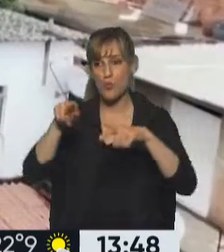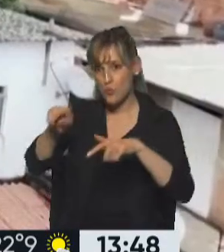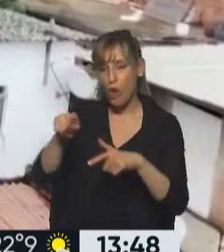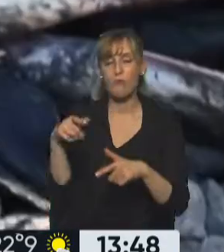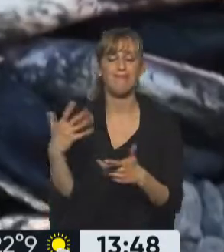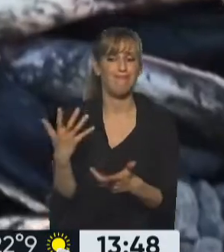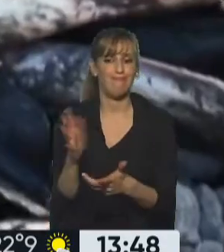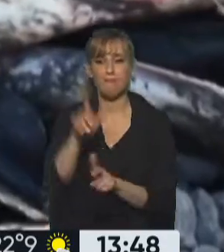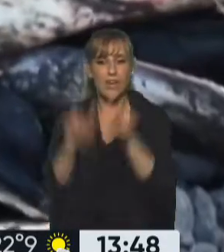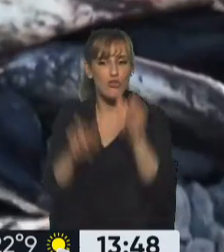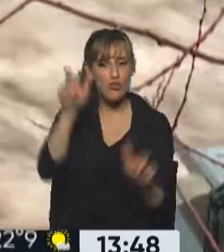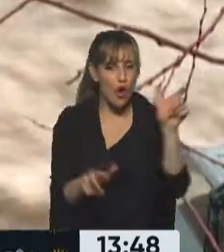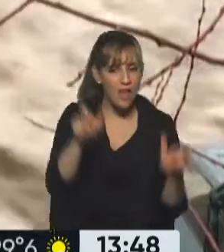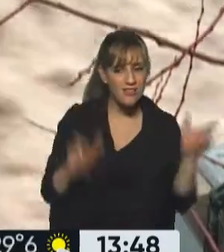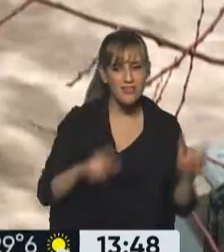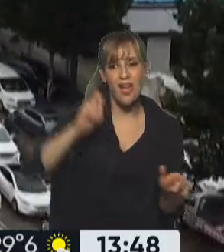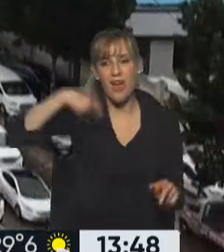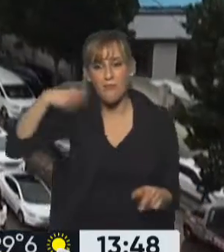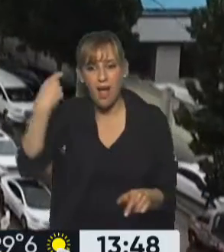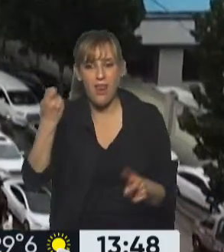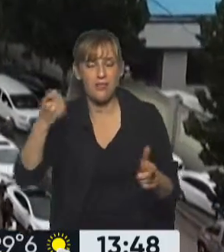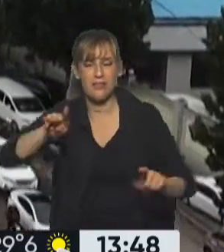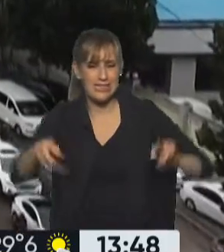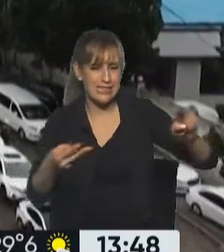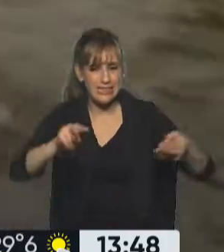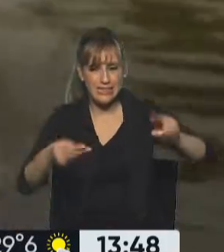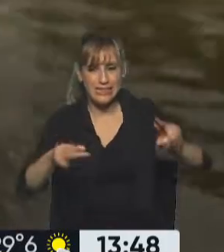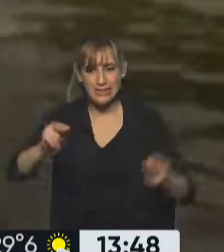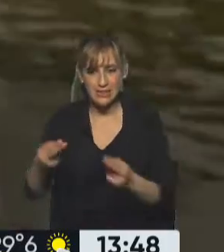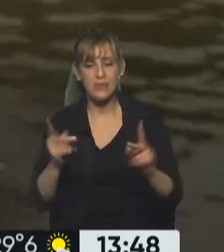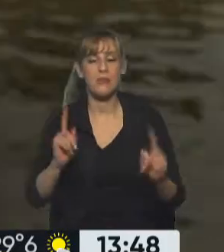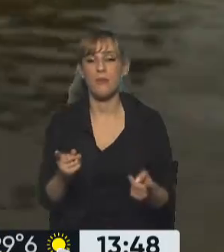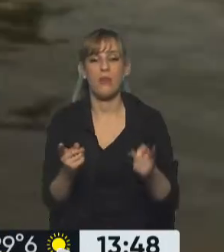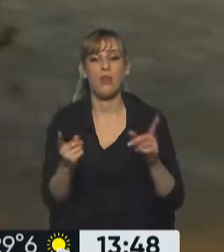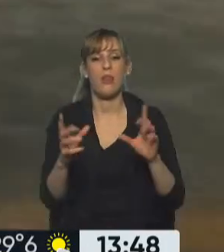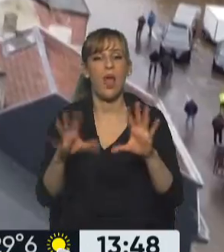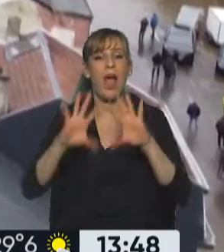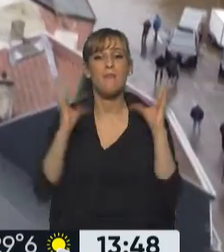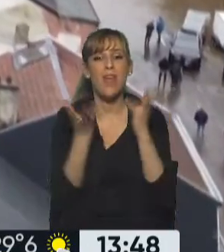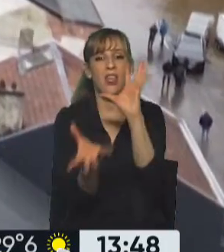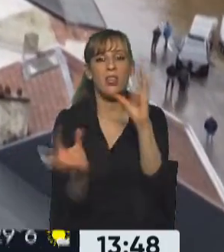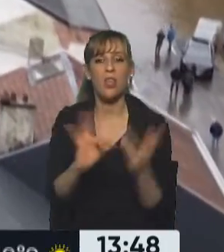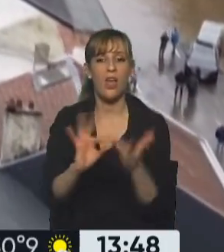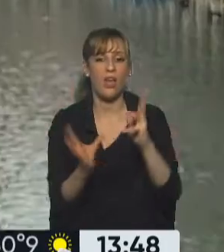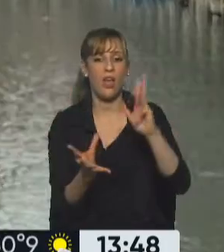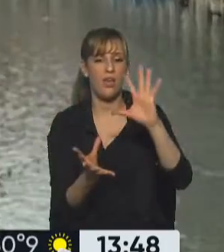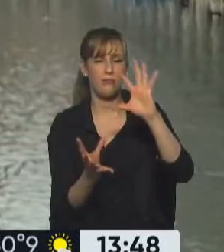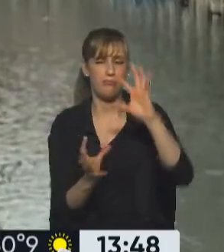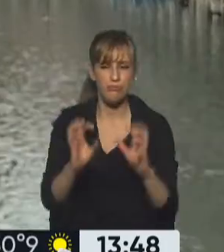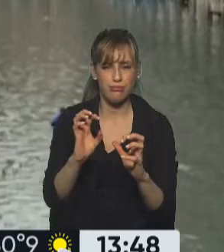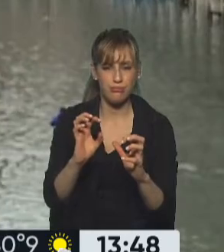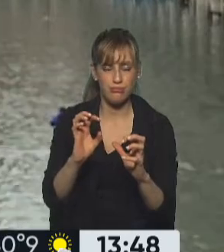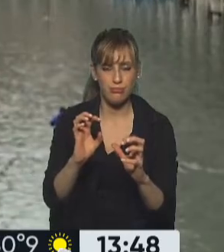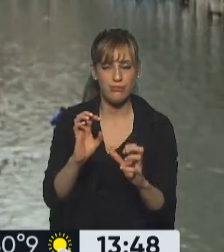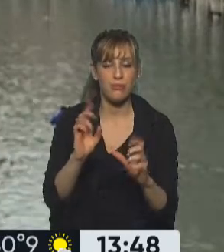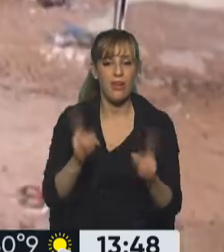de vidas humanas y animales, daños ambientales y económicos. Adaptación a las consecuencias inevitables del cambio climático,